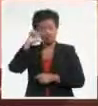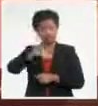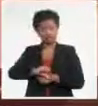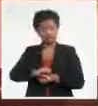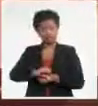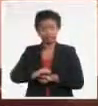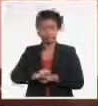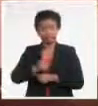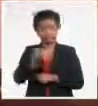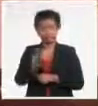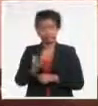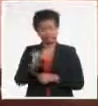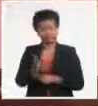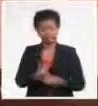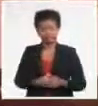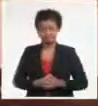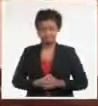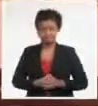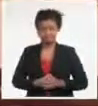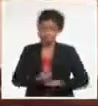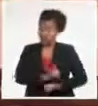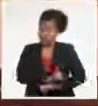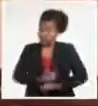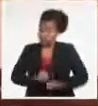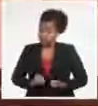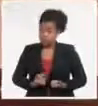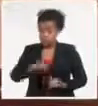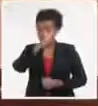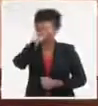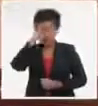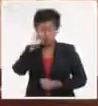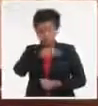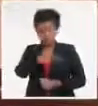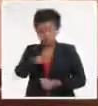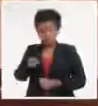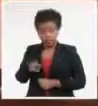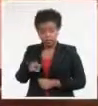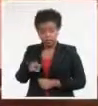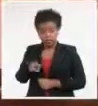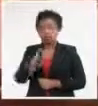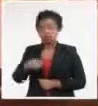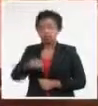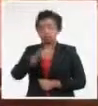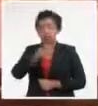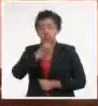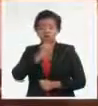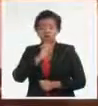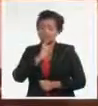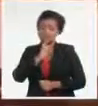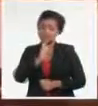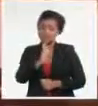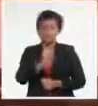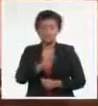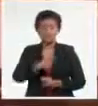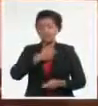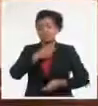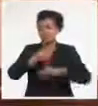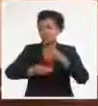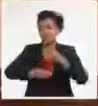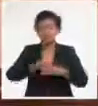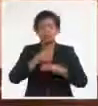de sembrar. Su esfuerzo ratificó que podremos sufrir disímiles